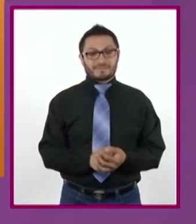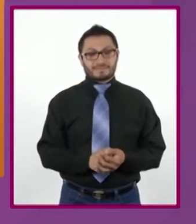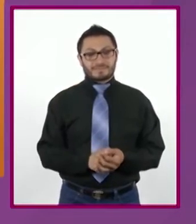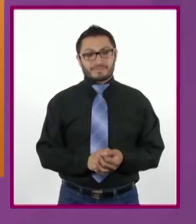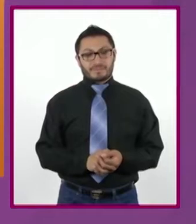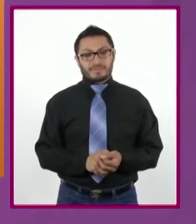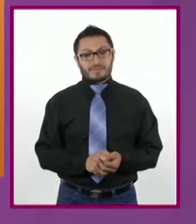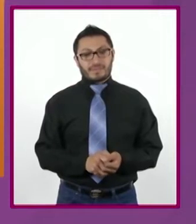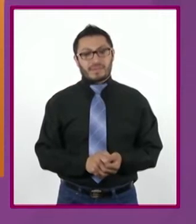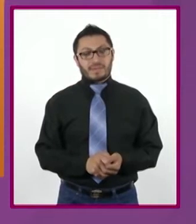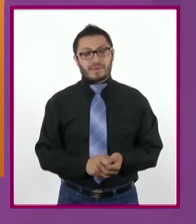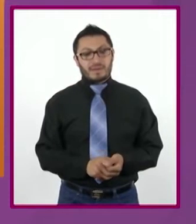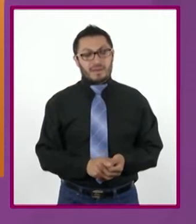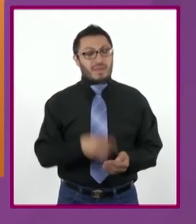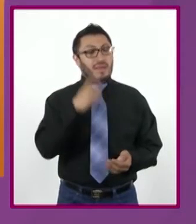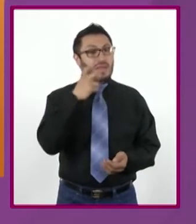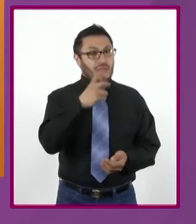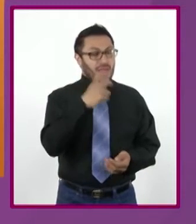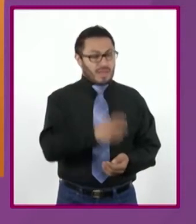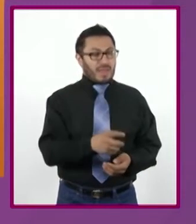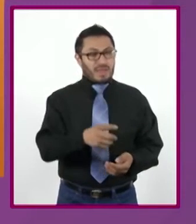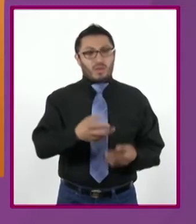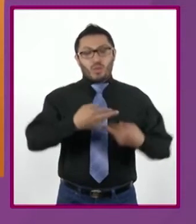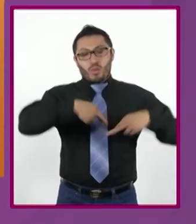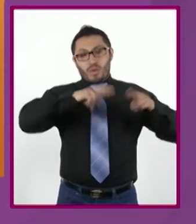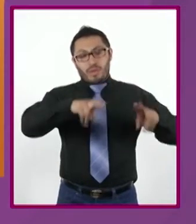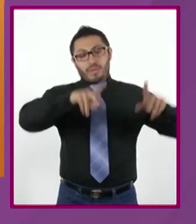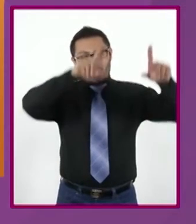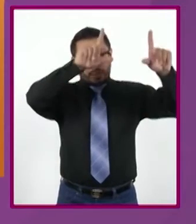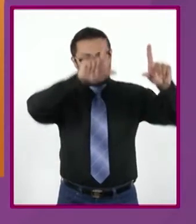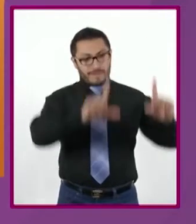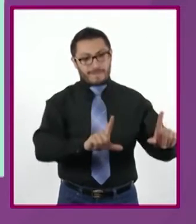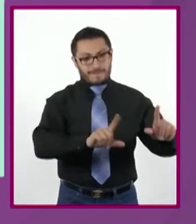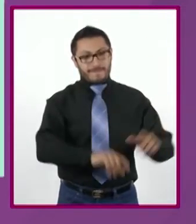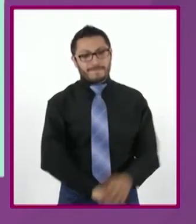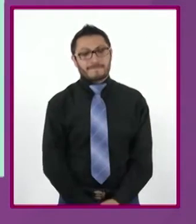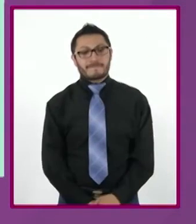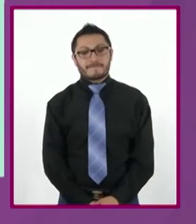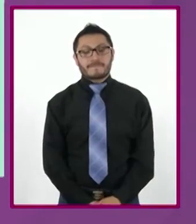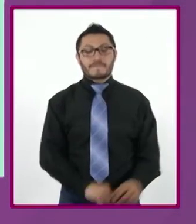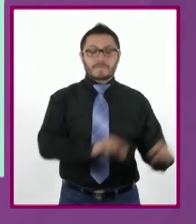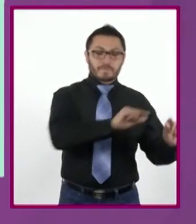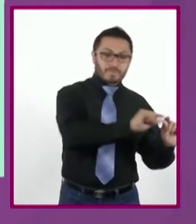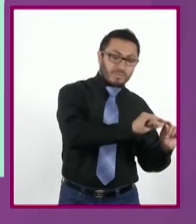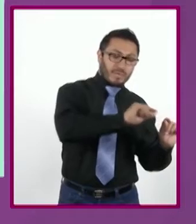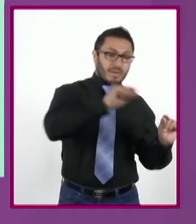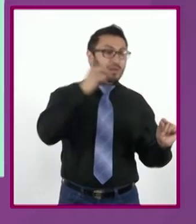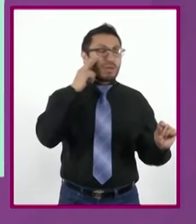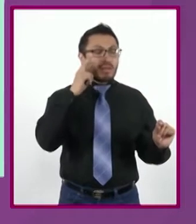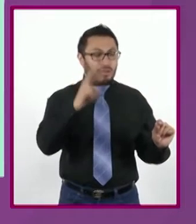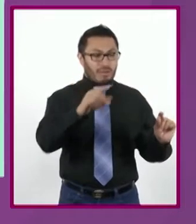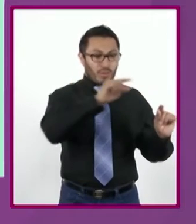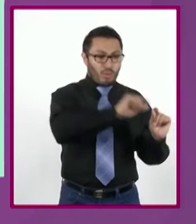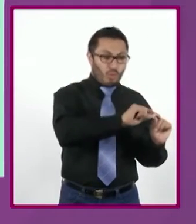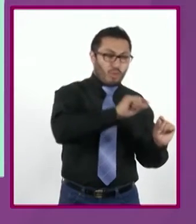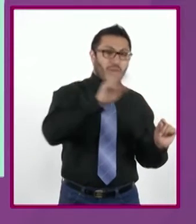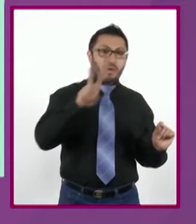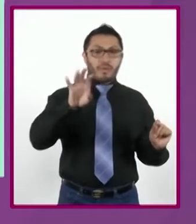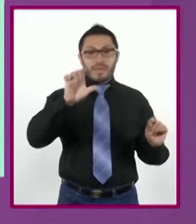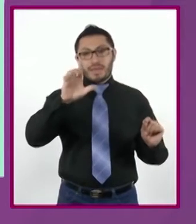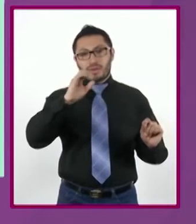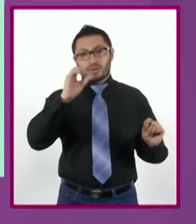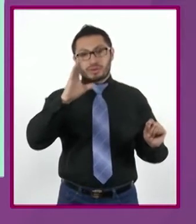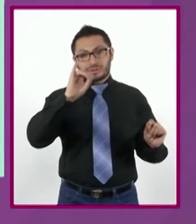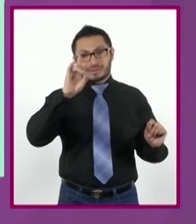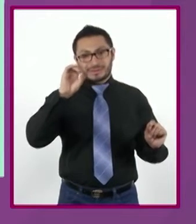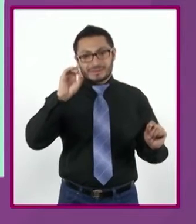tiempo, lo cual se puede representar en la siguiente gráfica. Observa en la gráfica el incremento de la velocidad a través